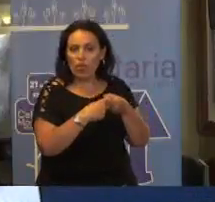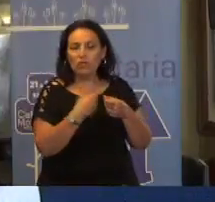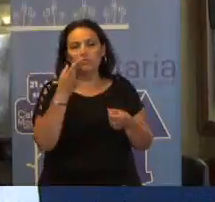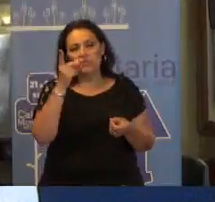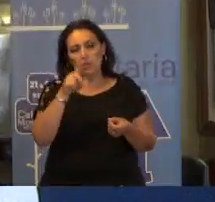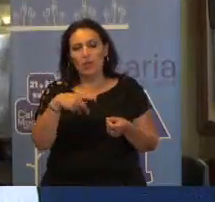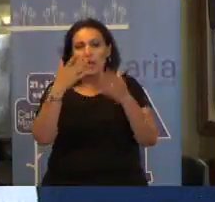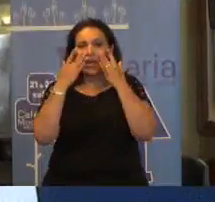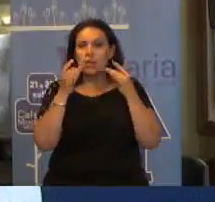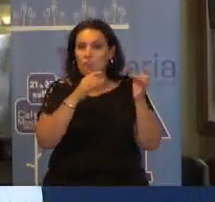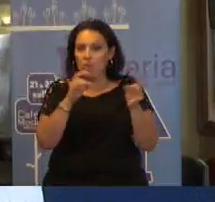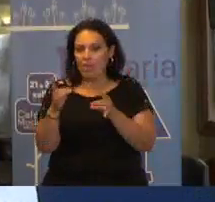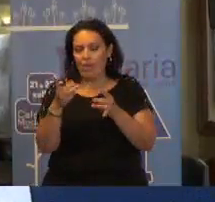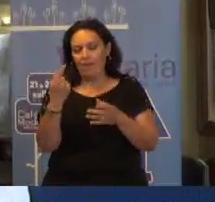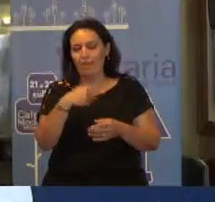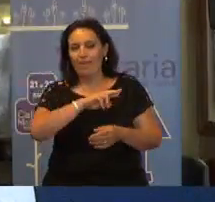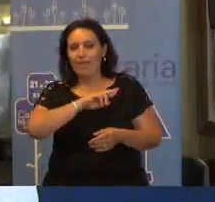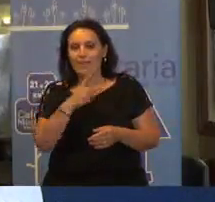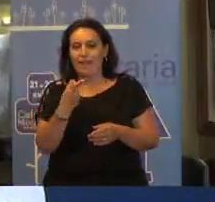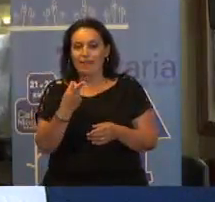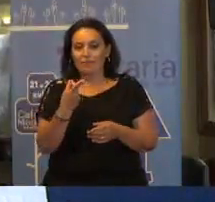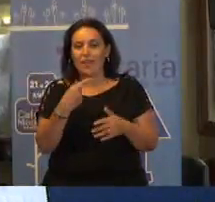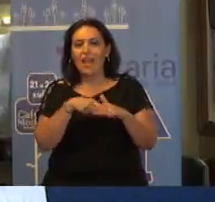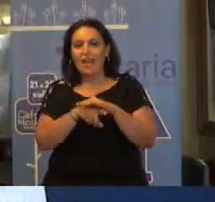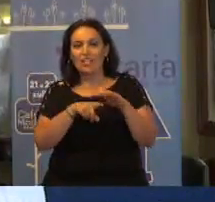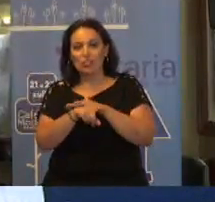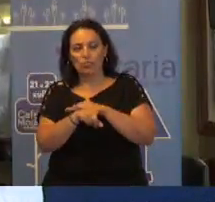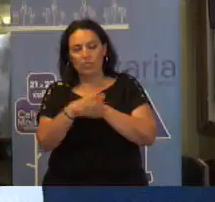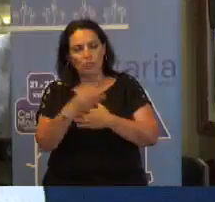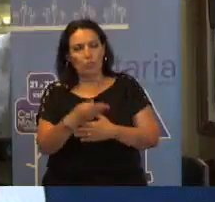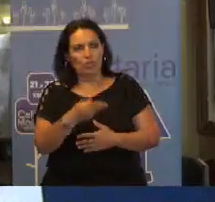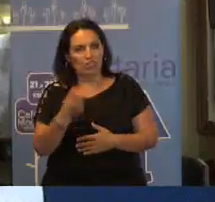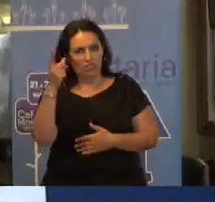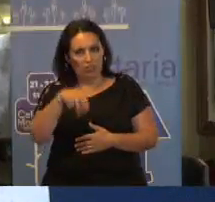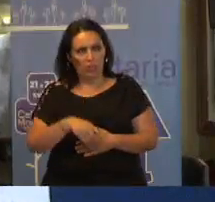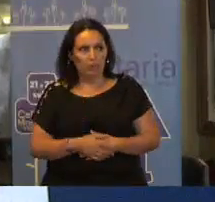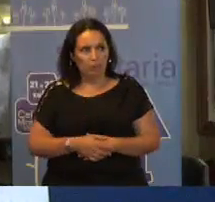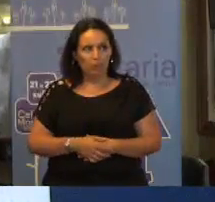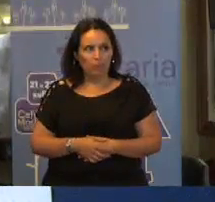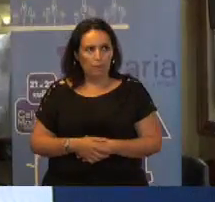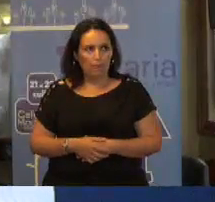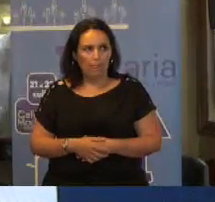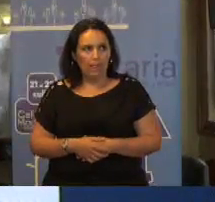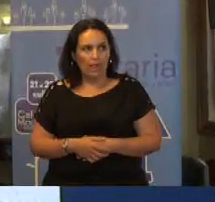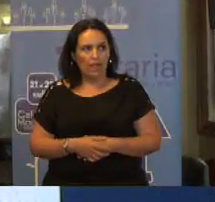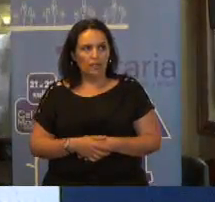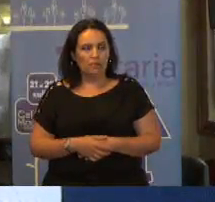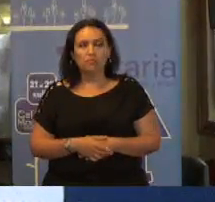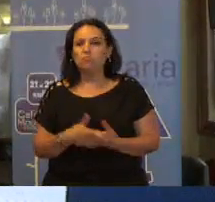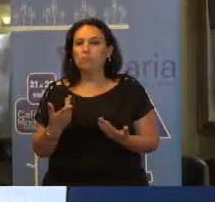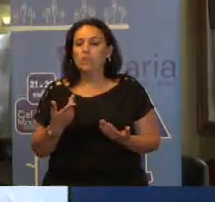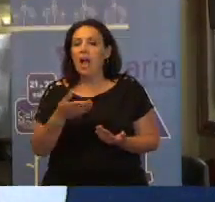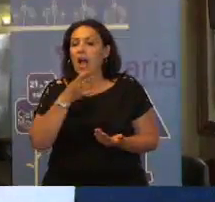e a ética na xestión como un elemento esencial. Entre esas propostas, por citar algunhas